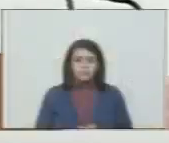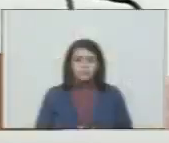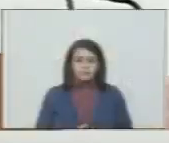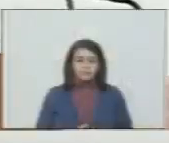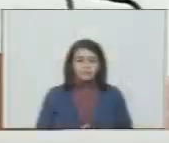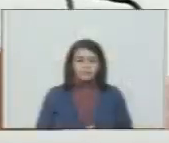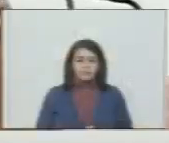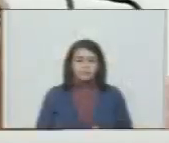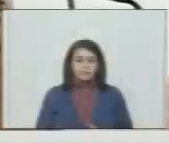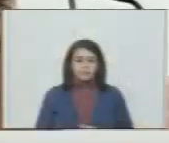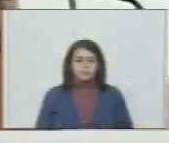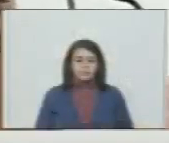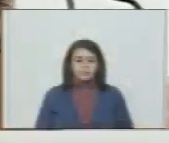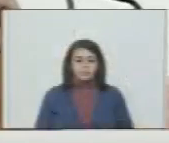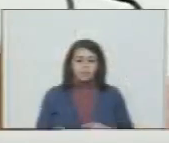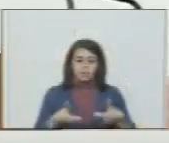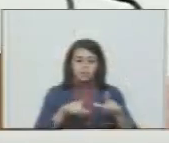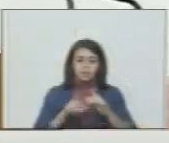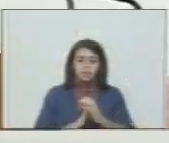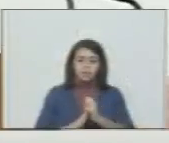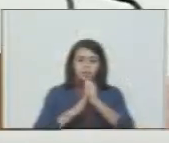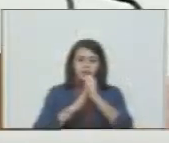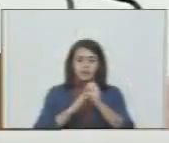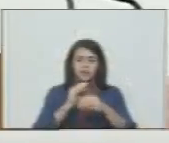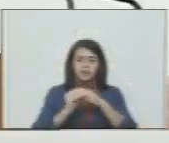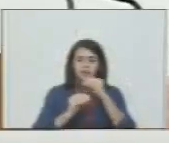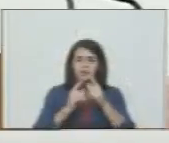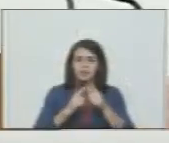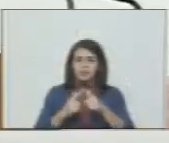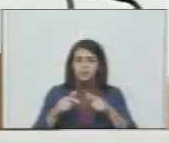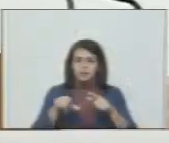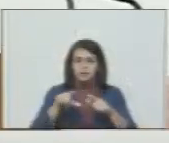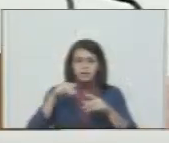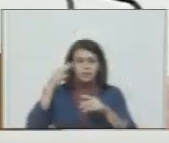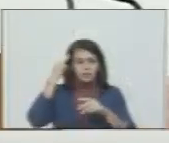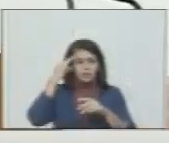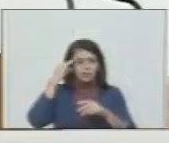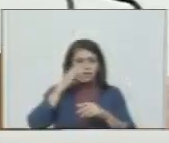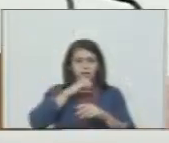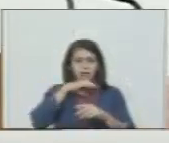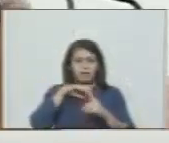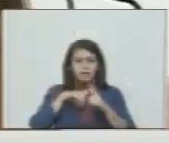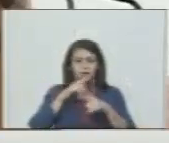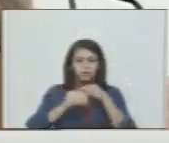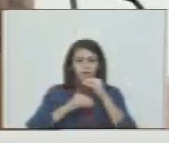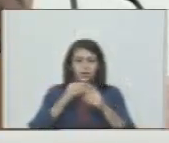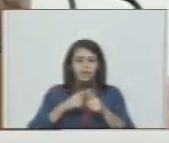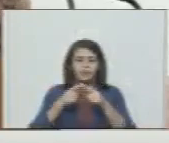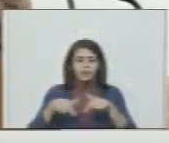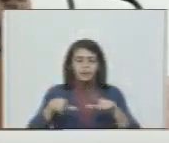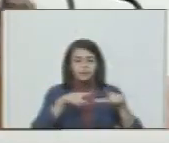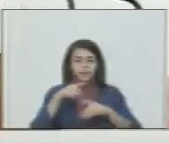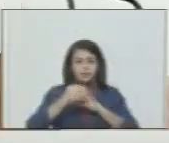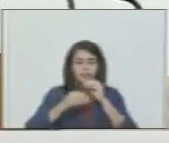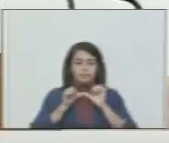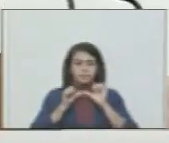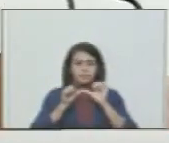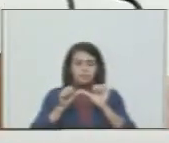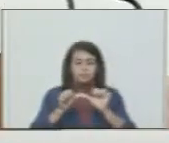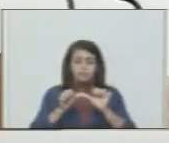los jóvenes que hoy asumen espacios de liderazgo cultivar la memoria histórica como fuente de